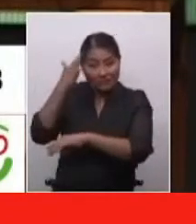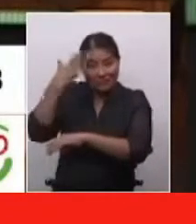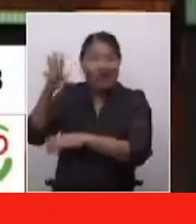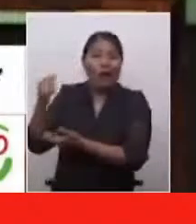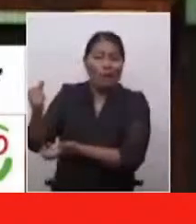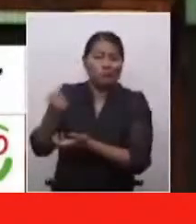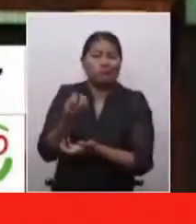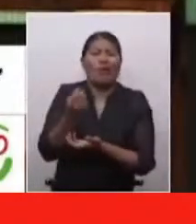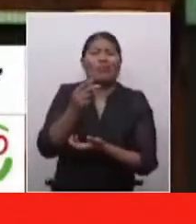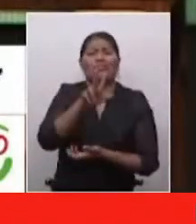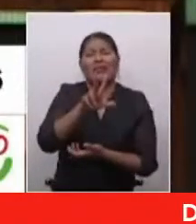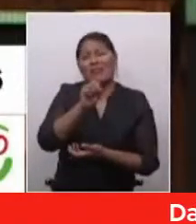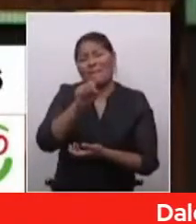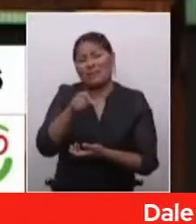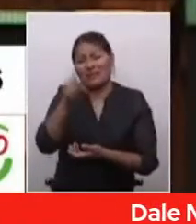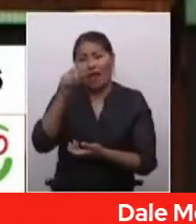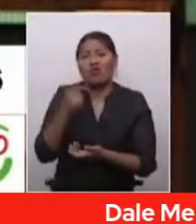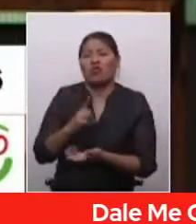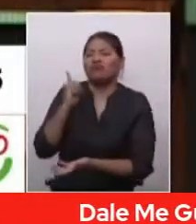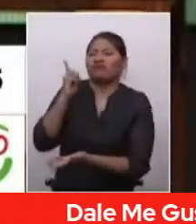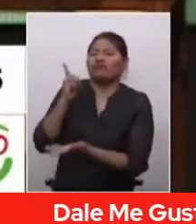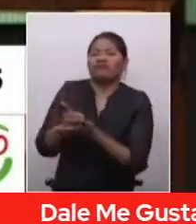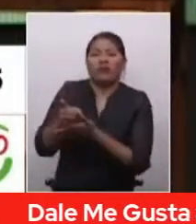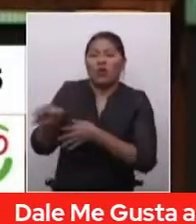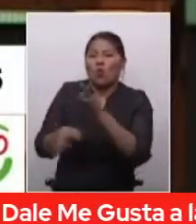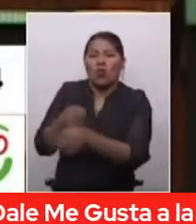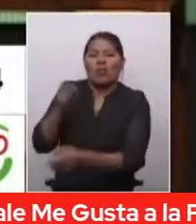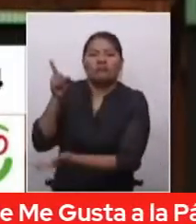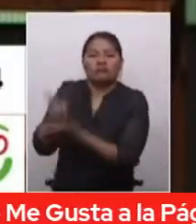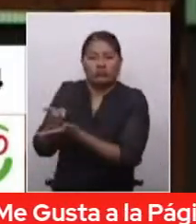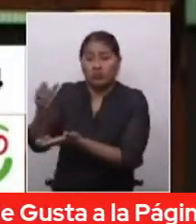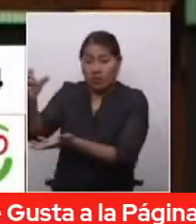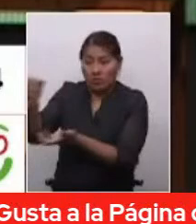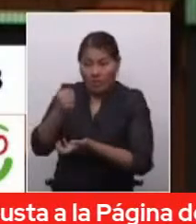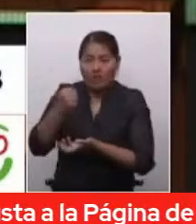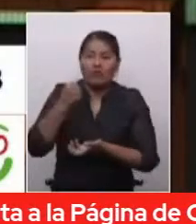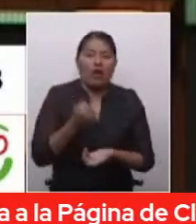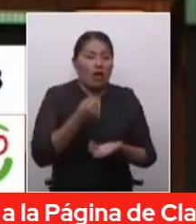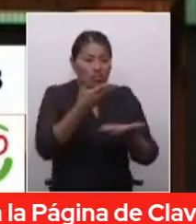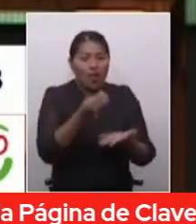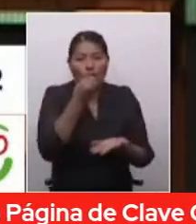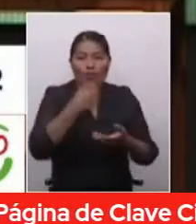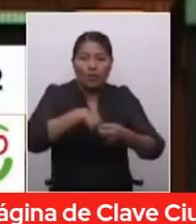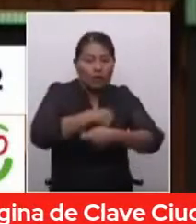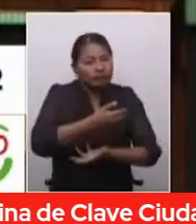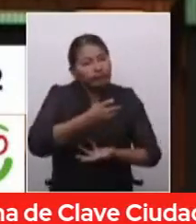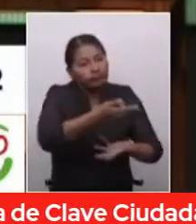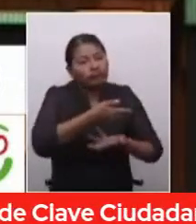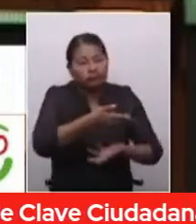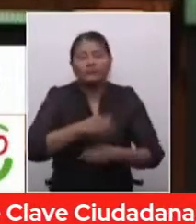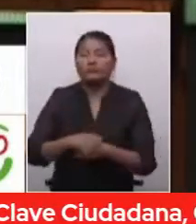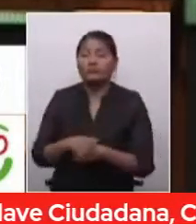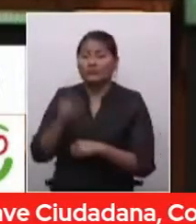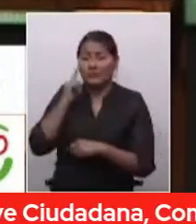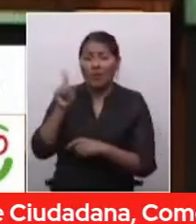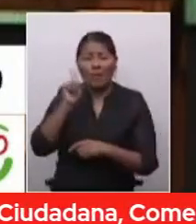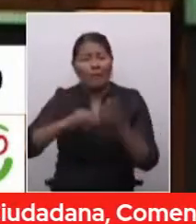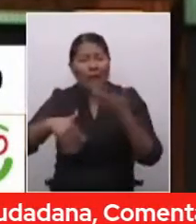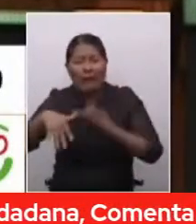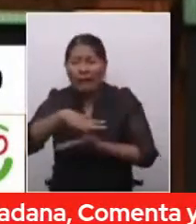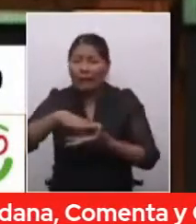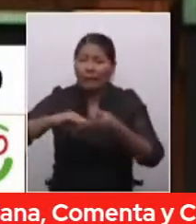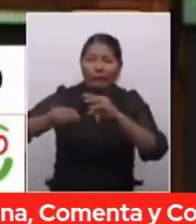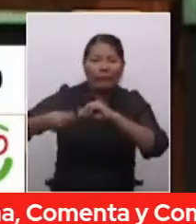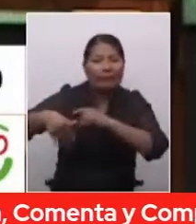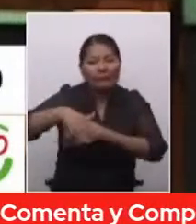32 millones es mi demanda y pienso dárselas a las ollas comunes. Por último, no se inventen más cuentos conmigo. Yo he ido con el